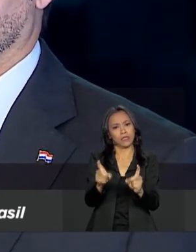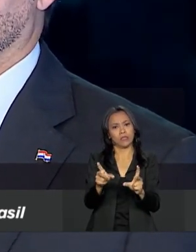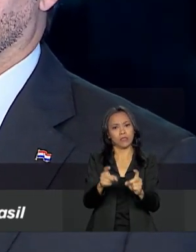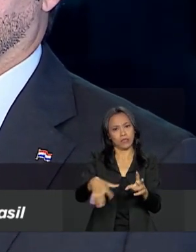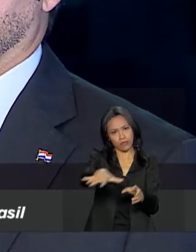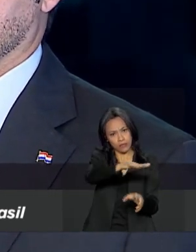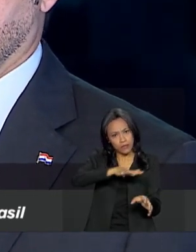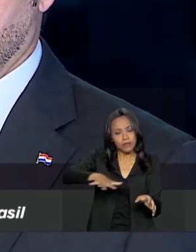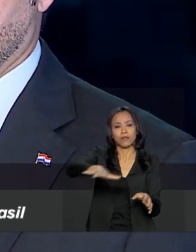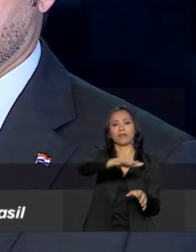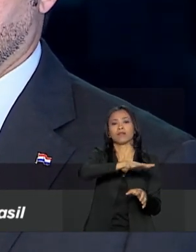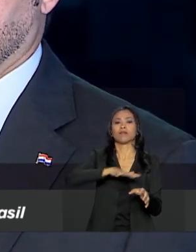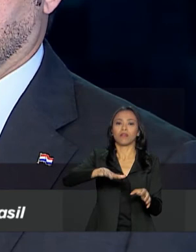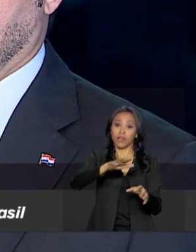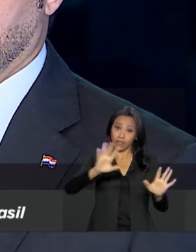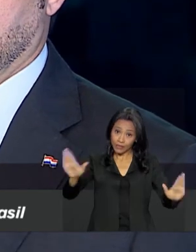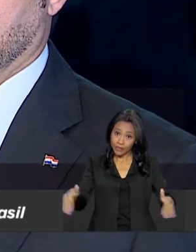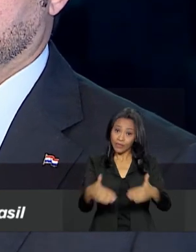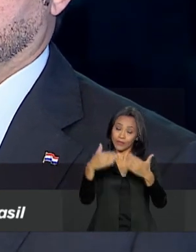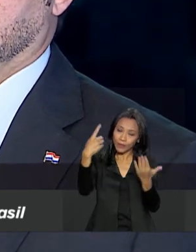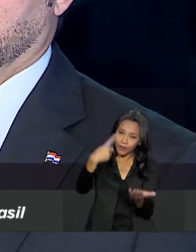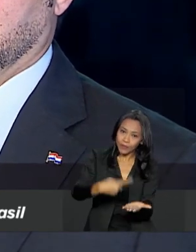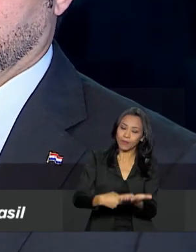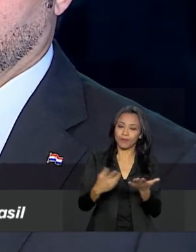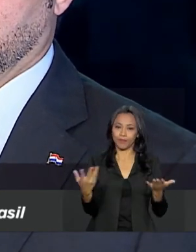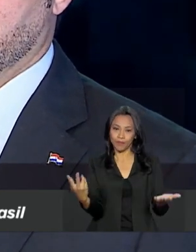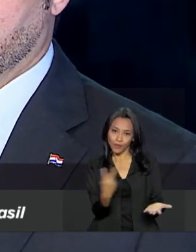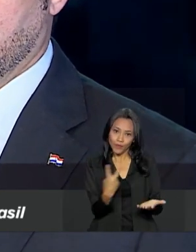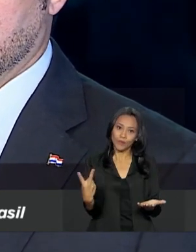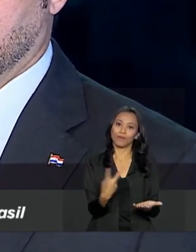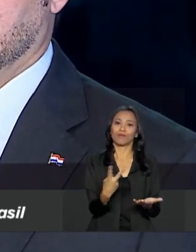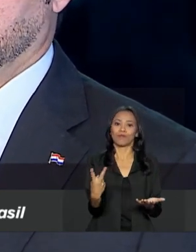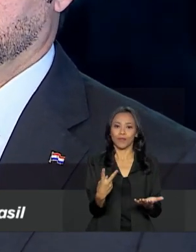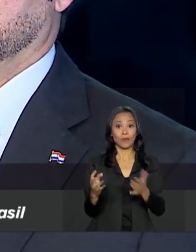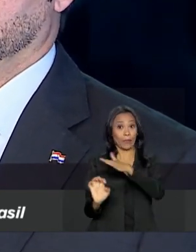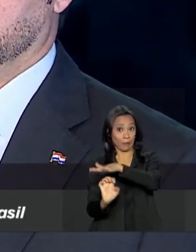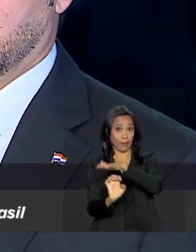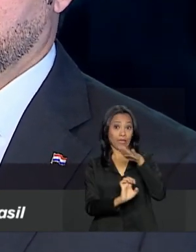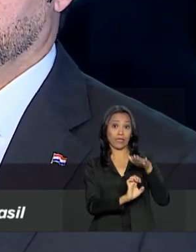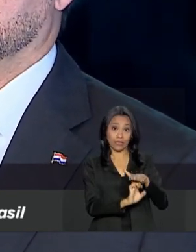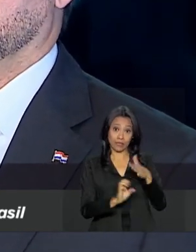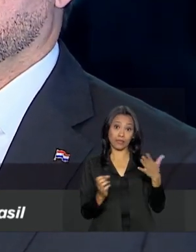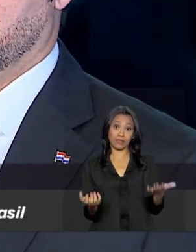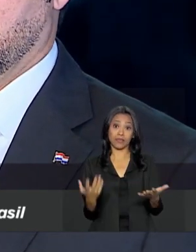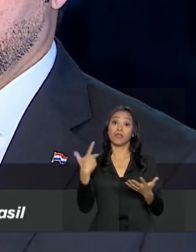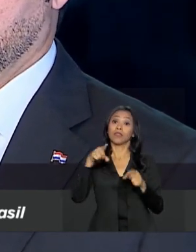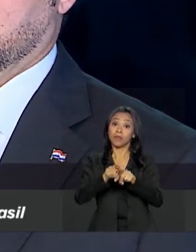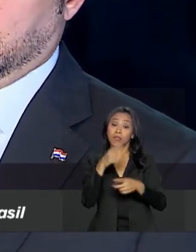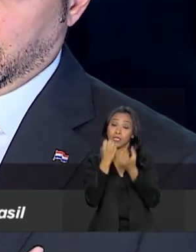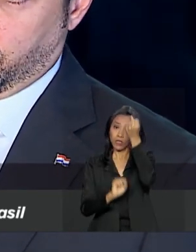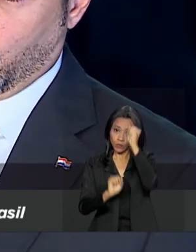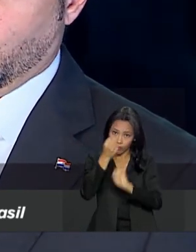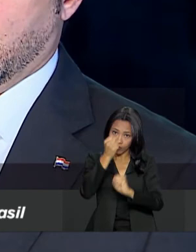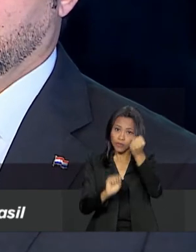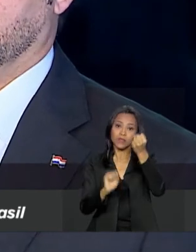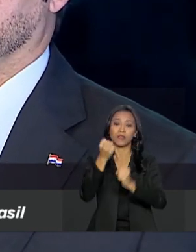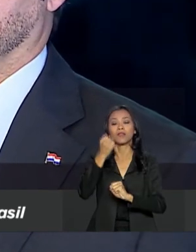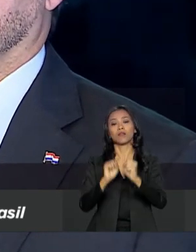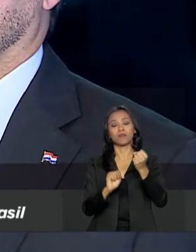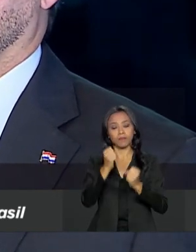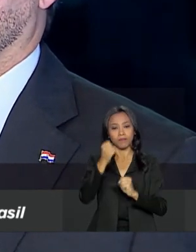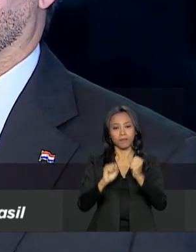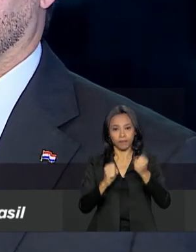la posibilidad de hacer alianzas estratégicas con empresas industriales para, por un